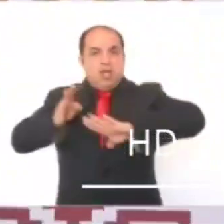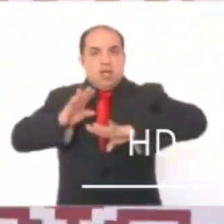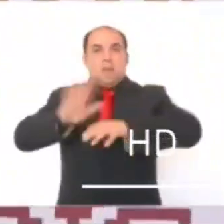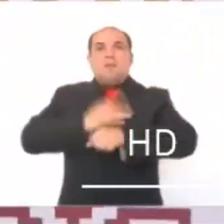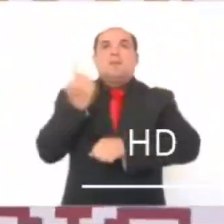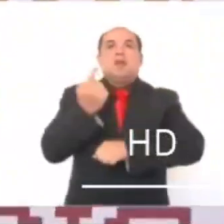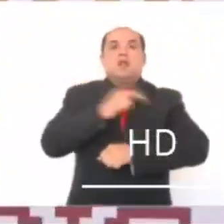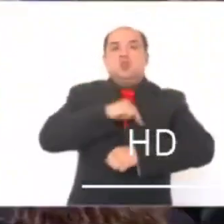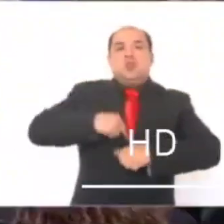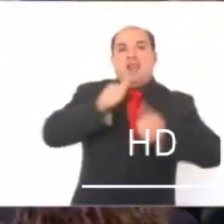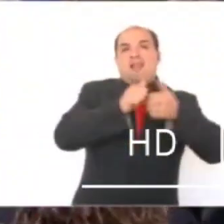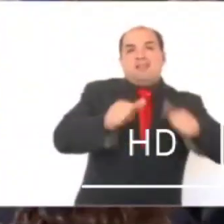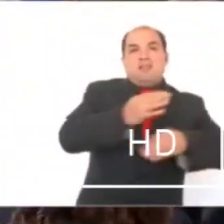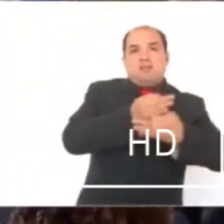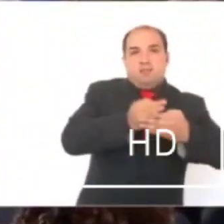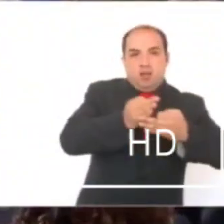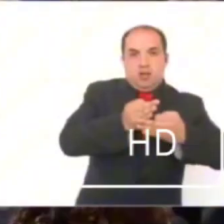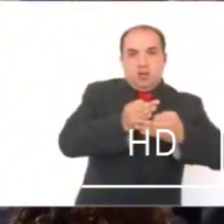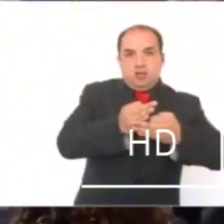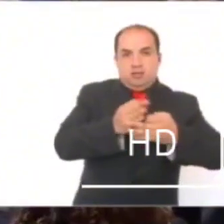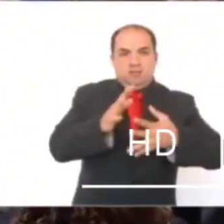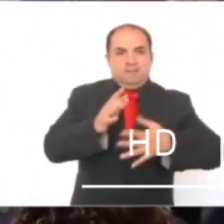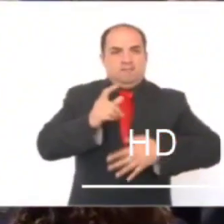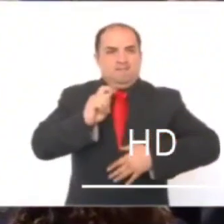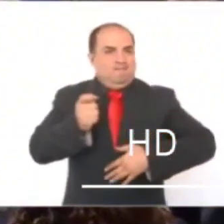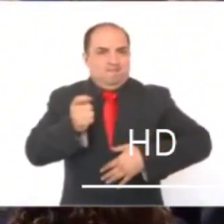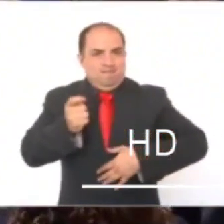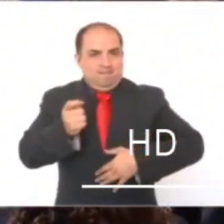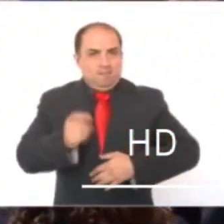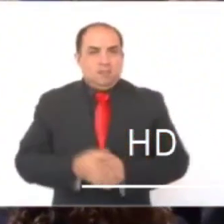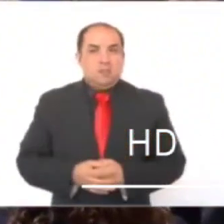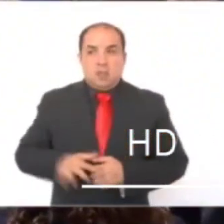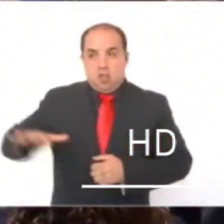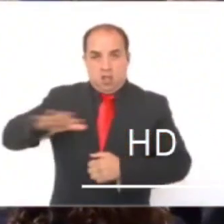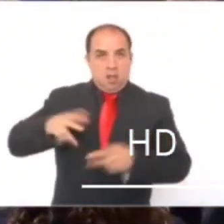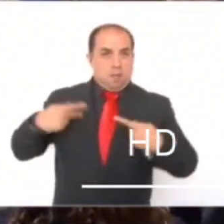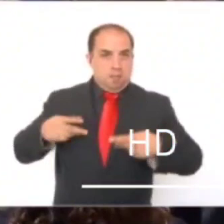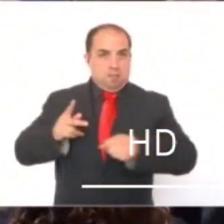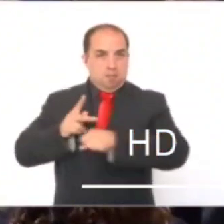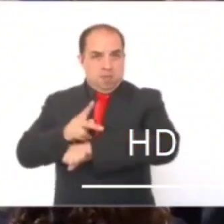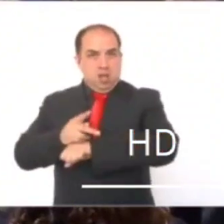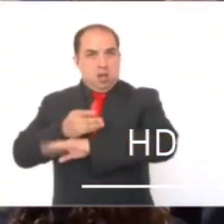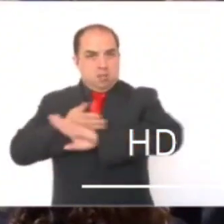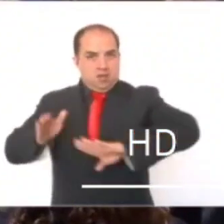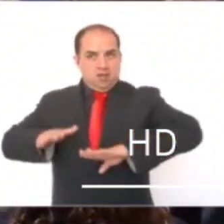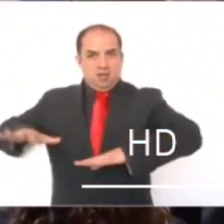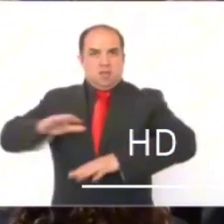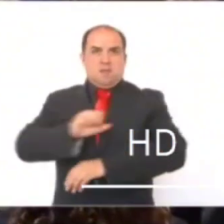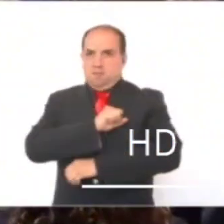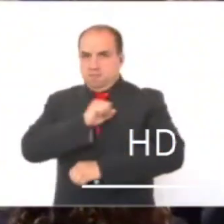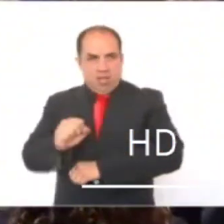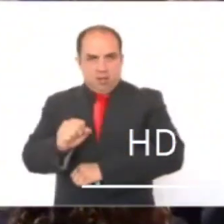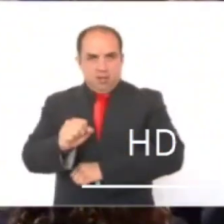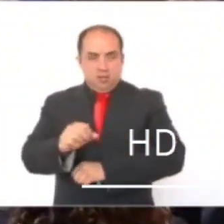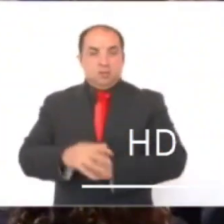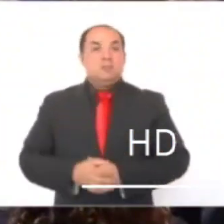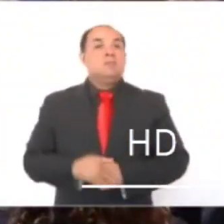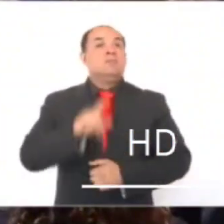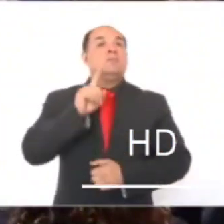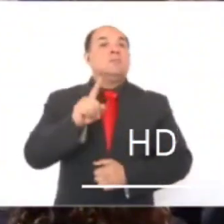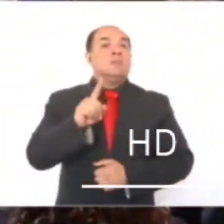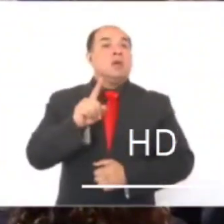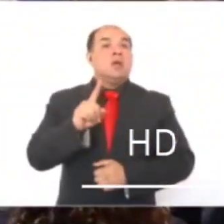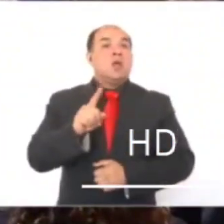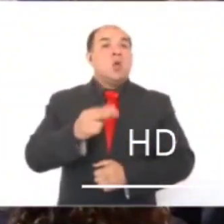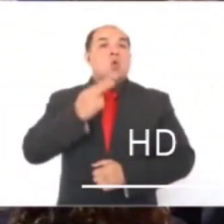Y con esto no quiero decir que los de piel blanca sean malas personas, pero existe